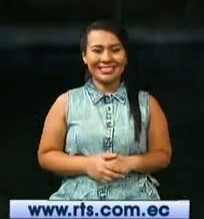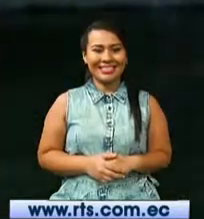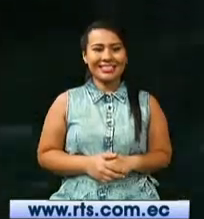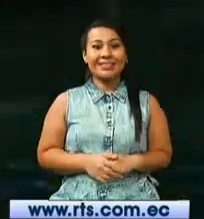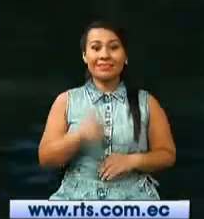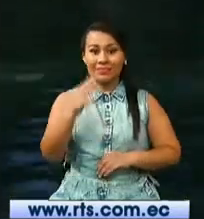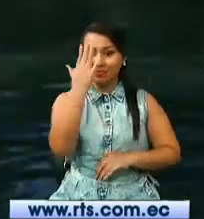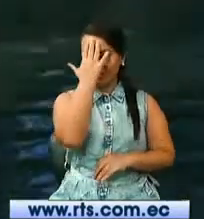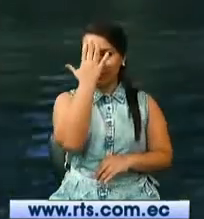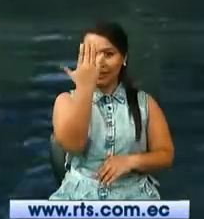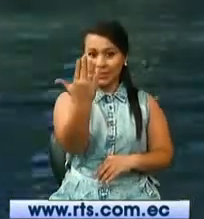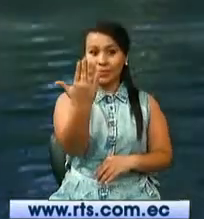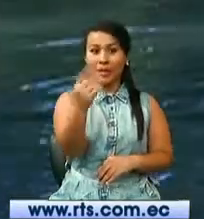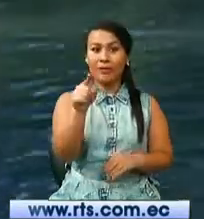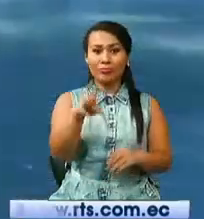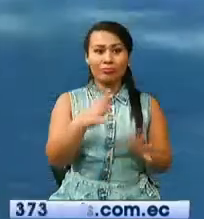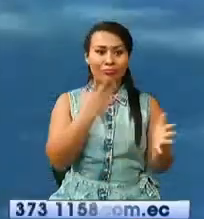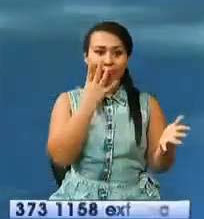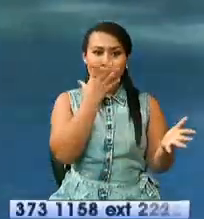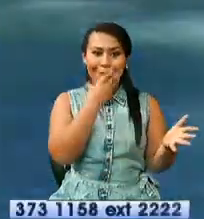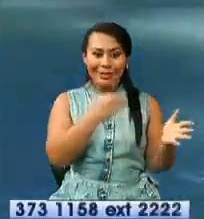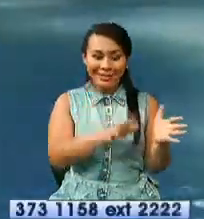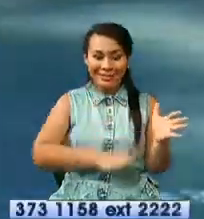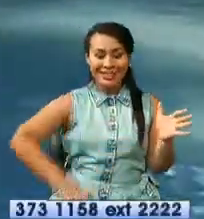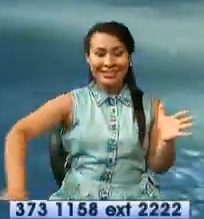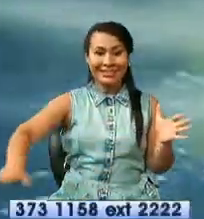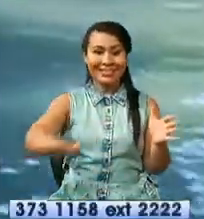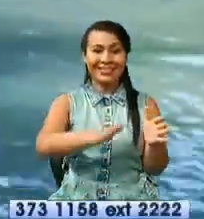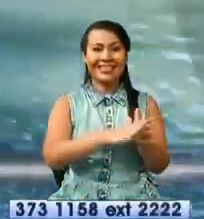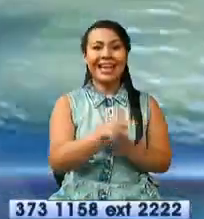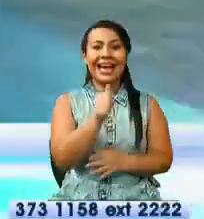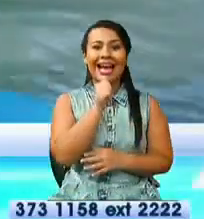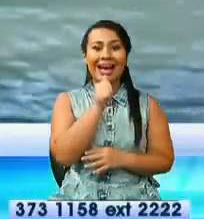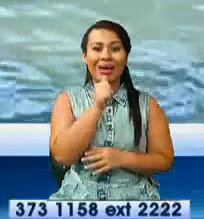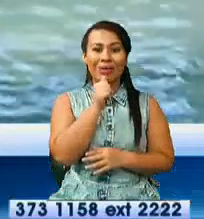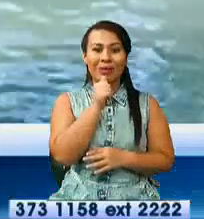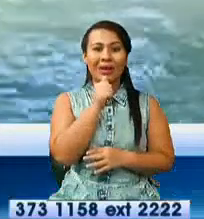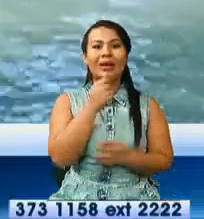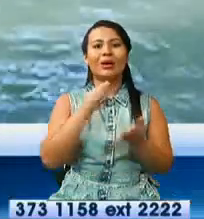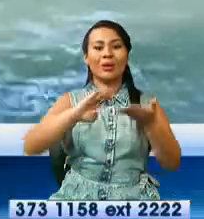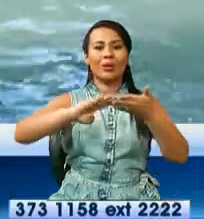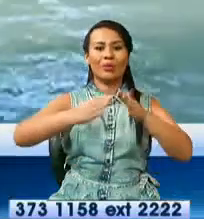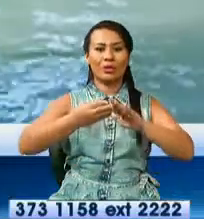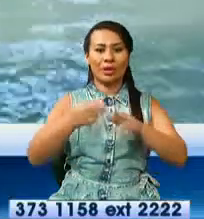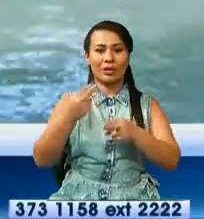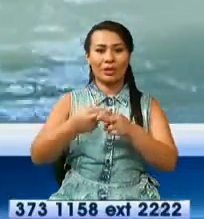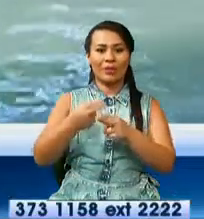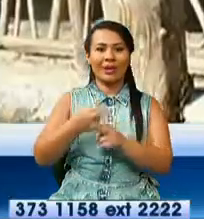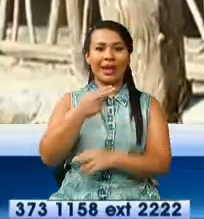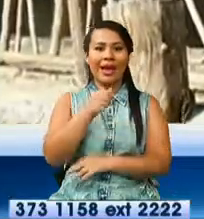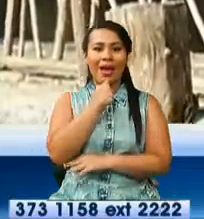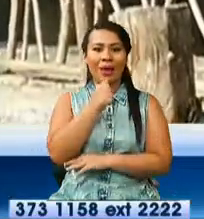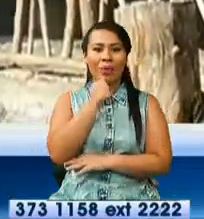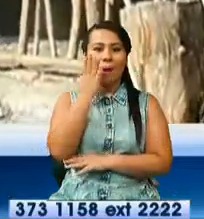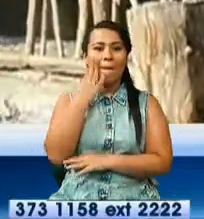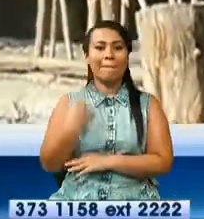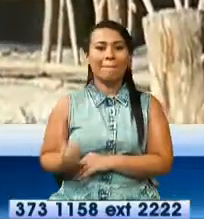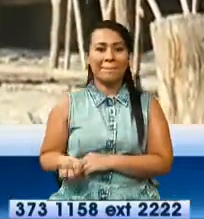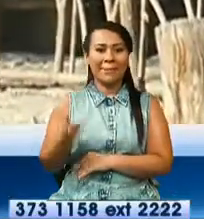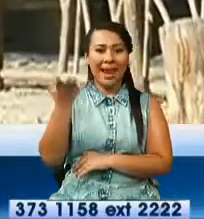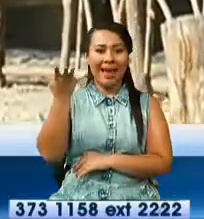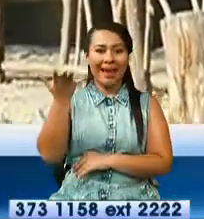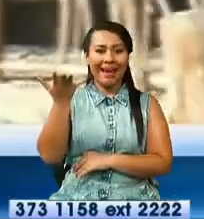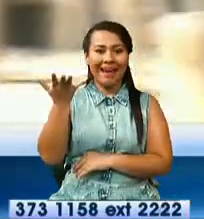Un espejo escondido entre la vegetación de la zona es uno de los orgullos de la comunidad de Agua Blanca, quienes sirven de guías turísticos para